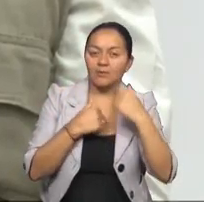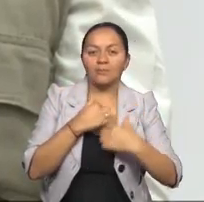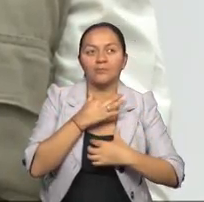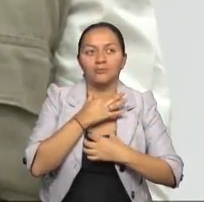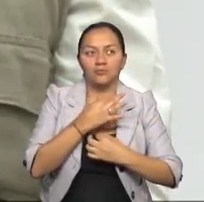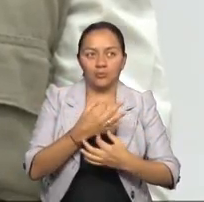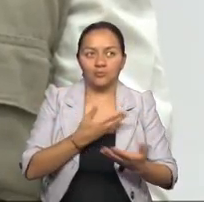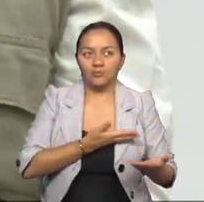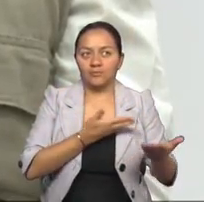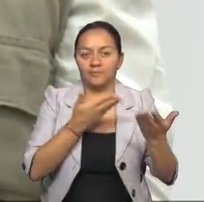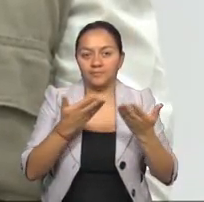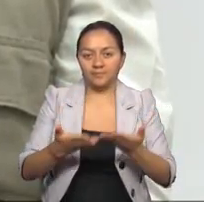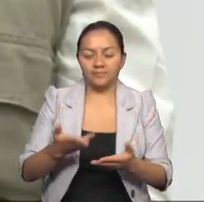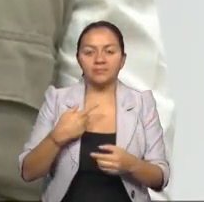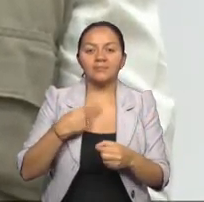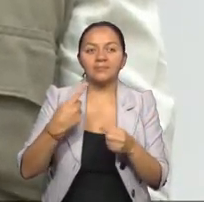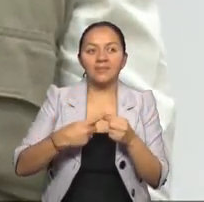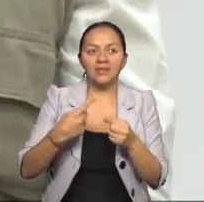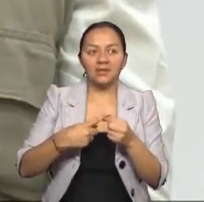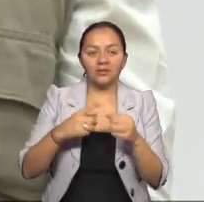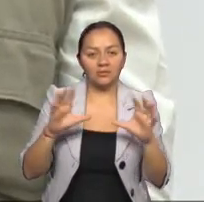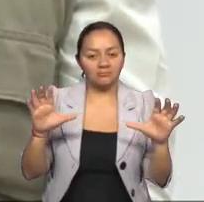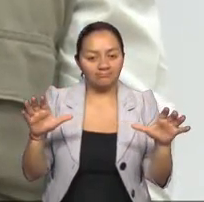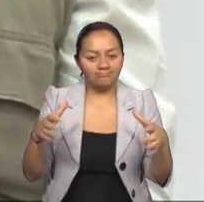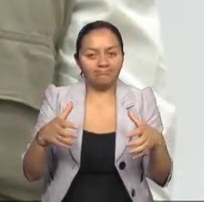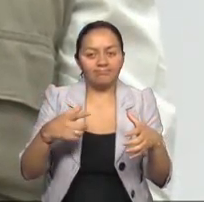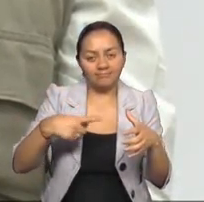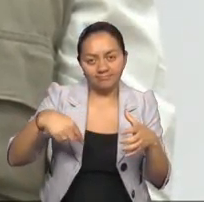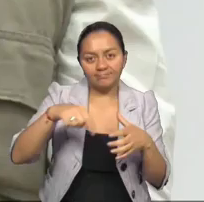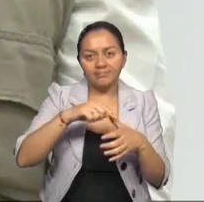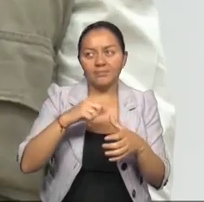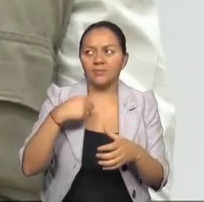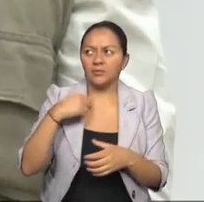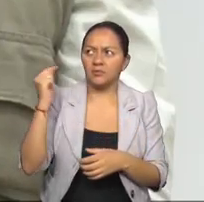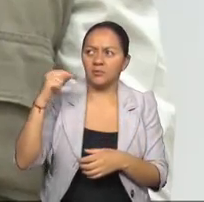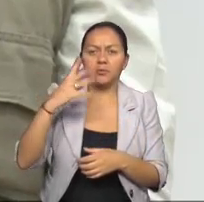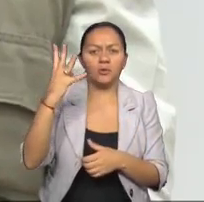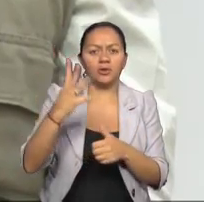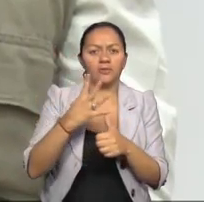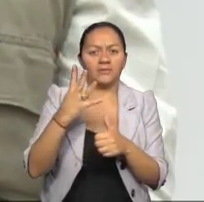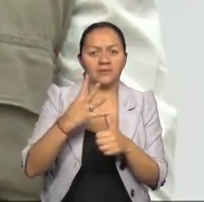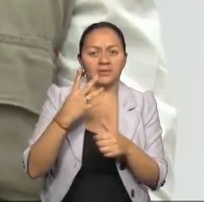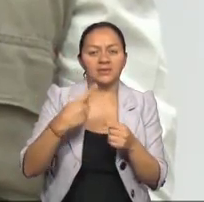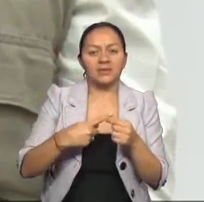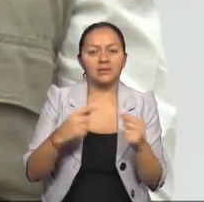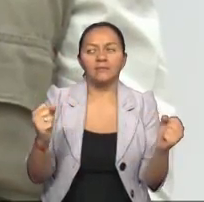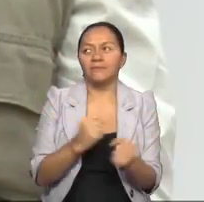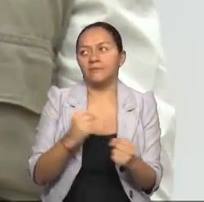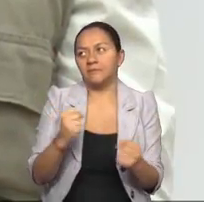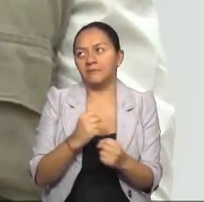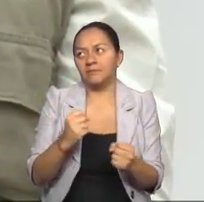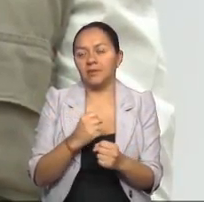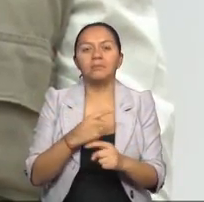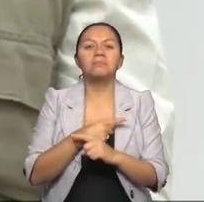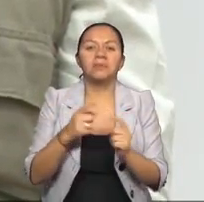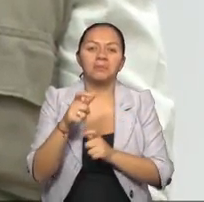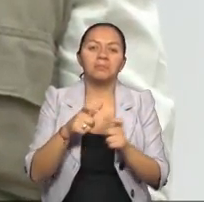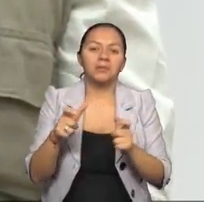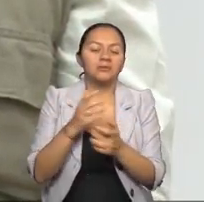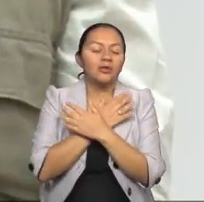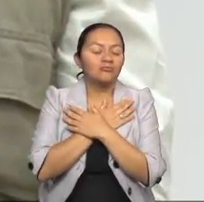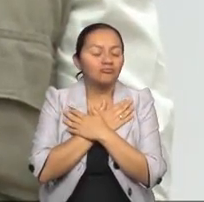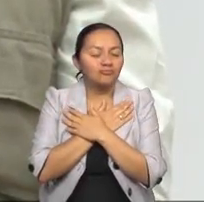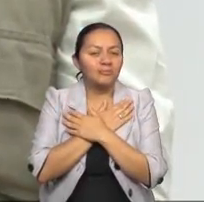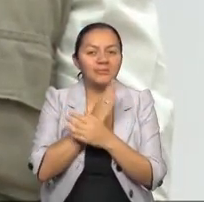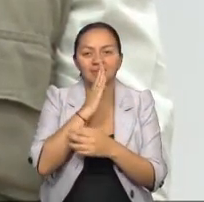ustedes a quien quito es creo que mi cuarta visita quito y quito muy frío pero pero un calor humano impresionante